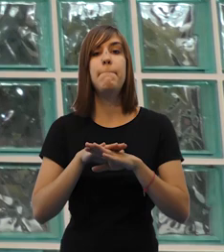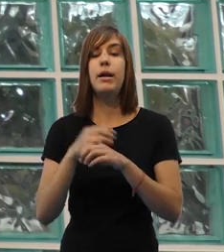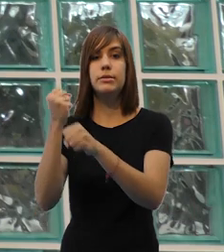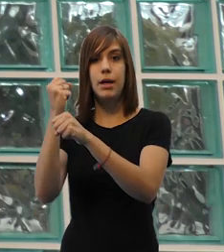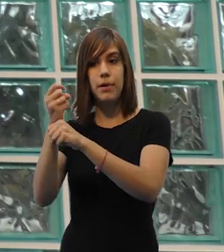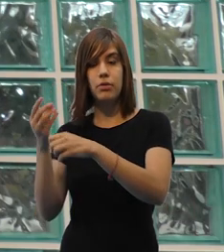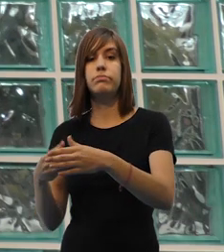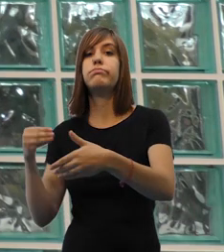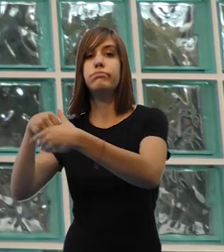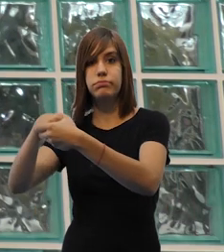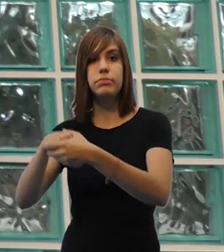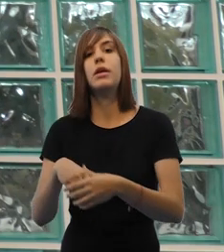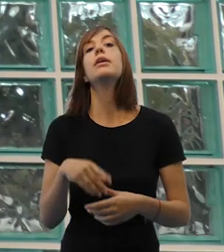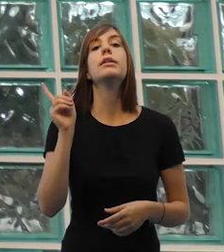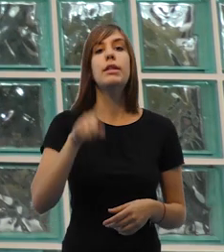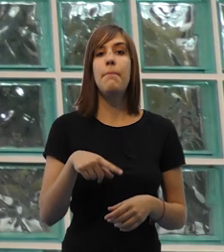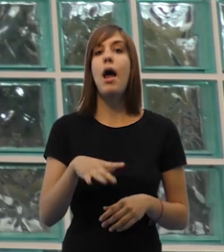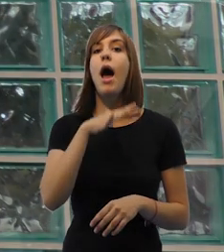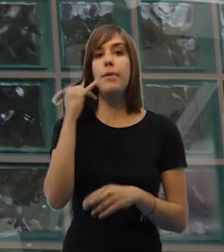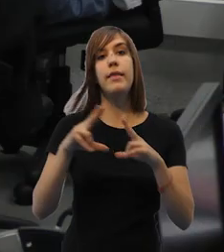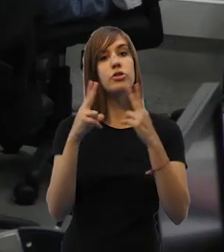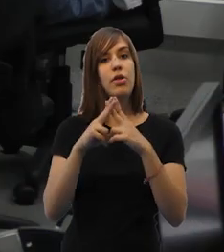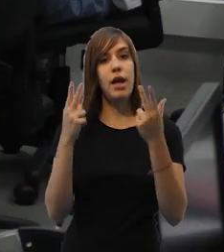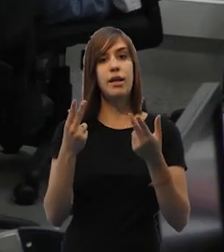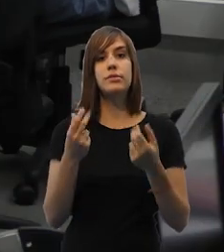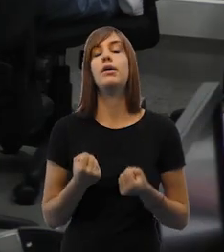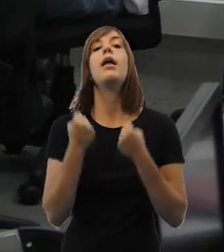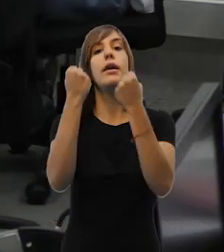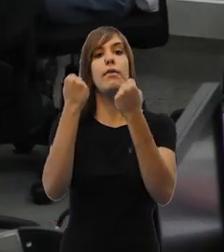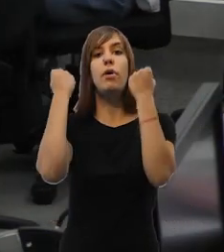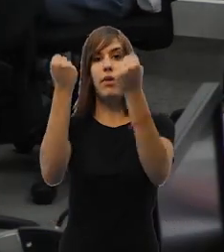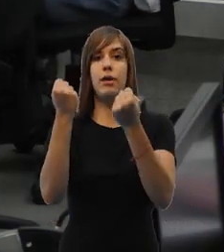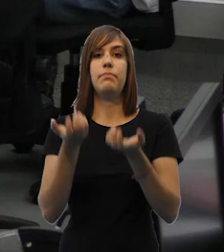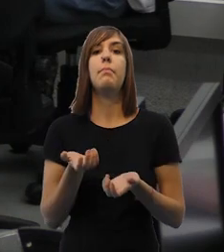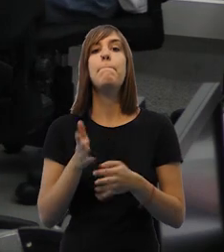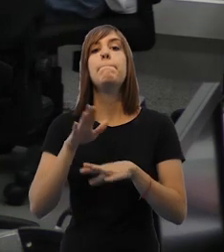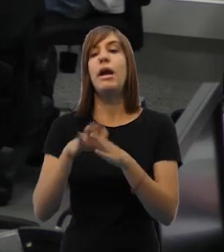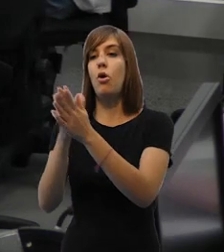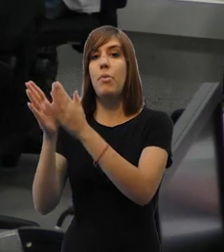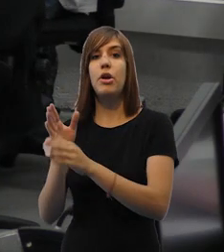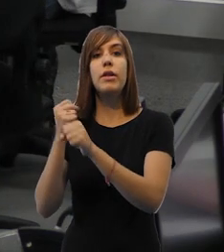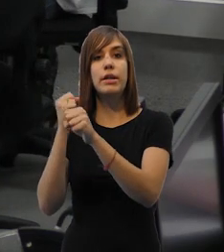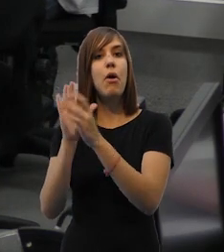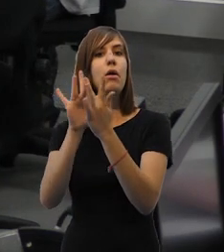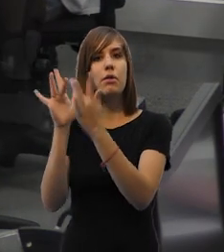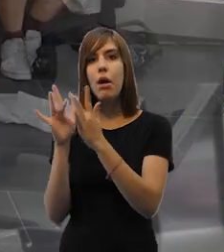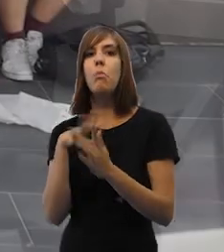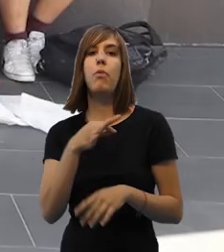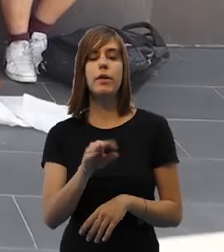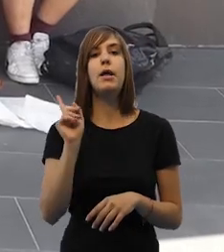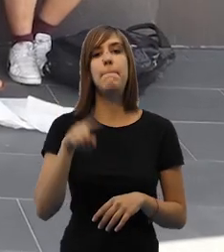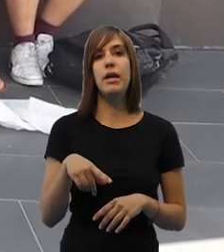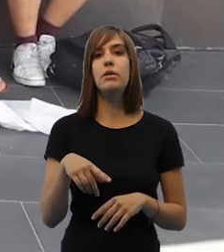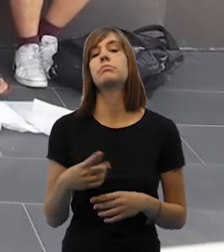laboral. Trabajaremos en reforzar sus habilidades sociales para que puedan relacionarse con los demás compañeros de trabajo.